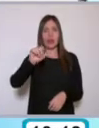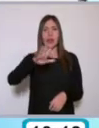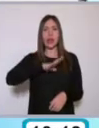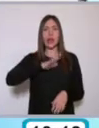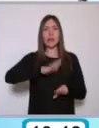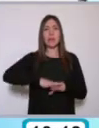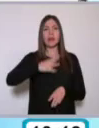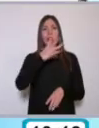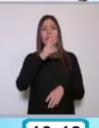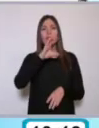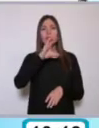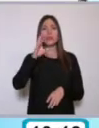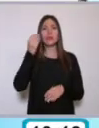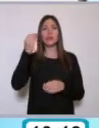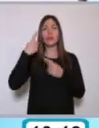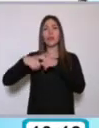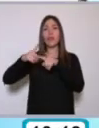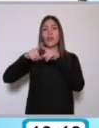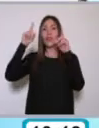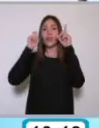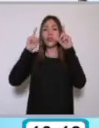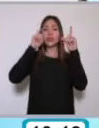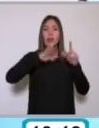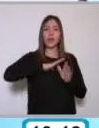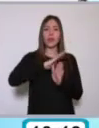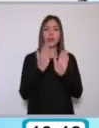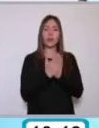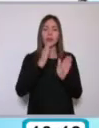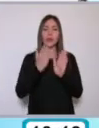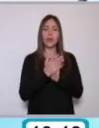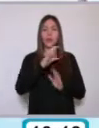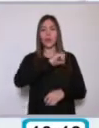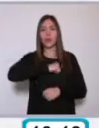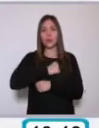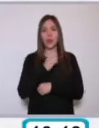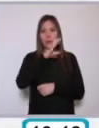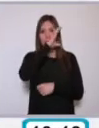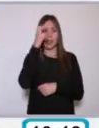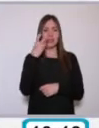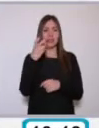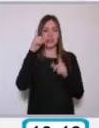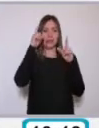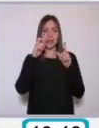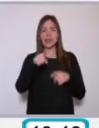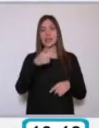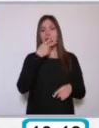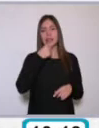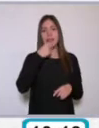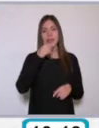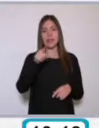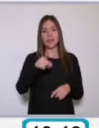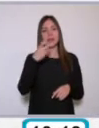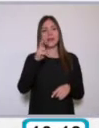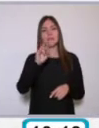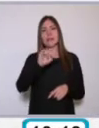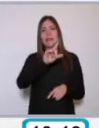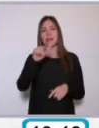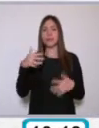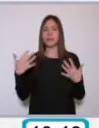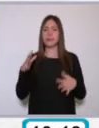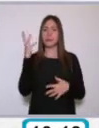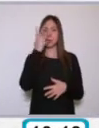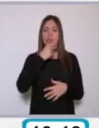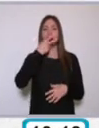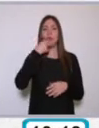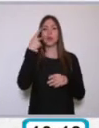aquella época. Entonces, bueno, cosas maravillosas. Estamos viendo en pantalla la foto clásica de Zapata. bellísima. Esa fotografía, aunque es del archivo, es una autoría de un